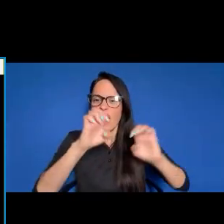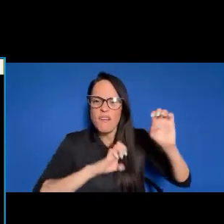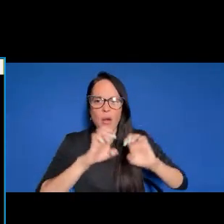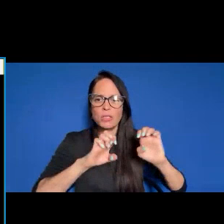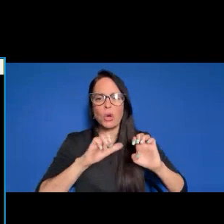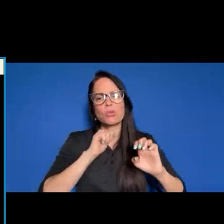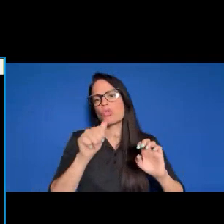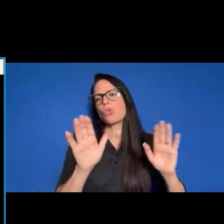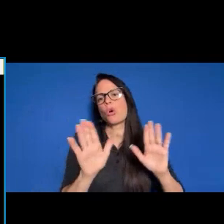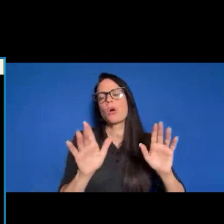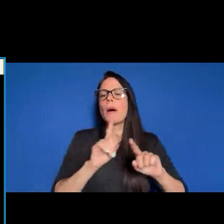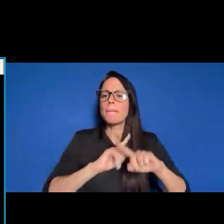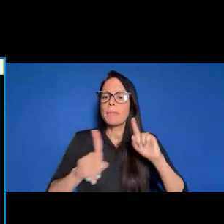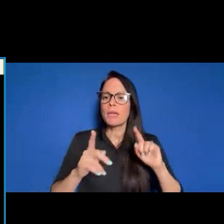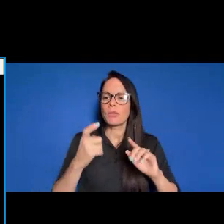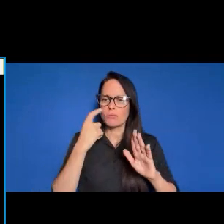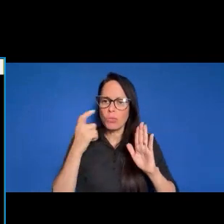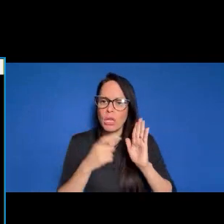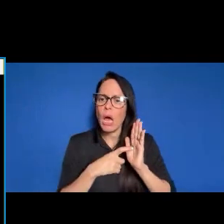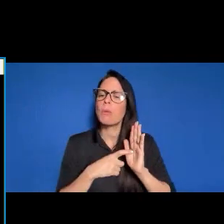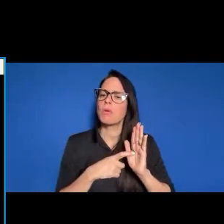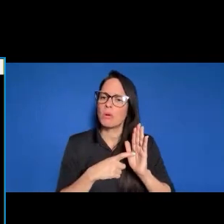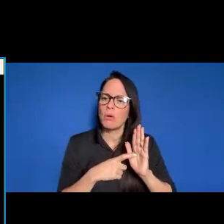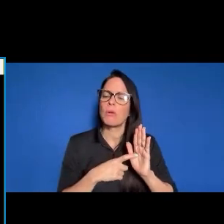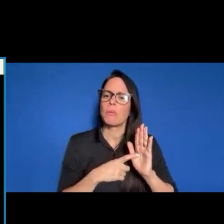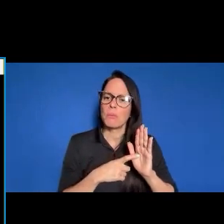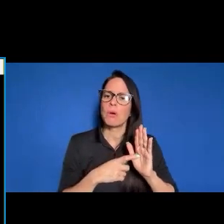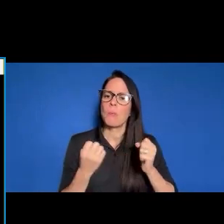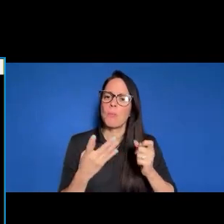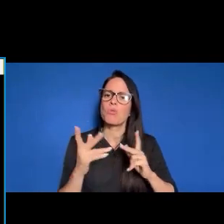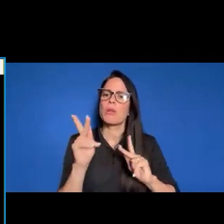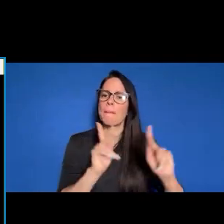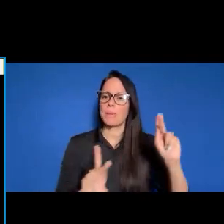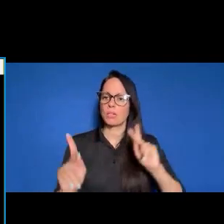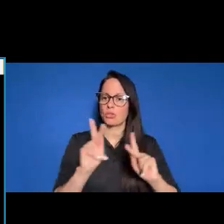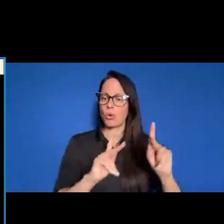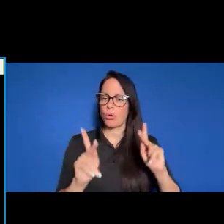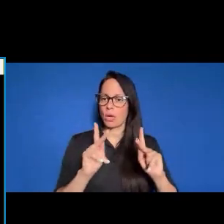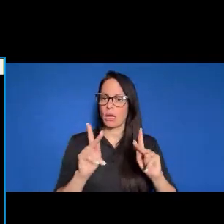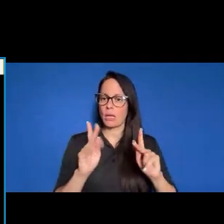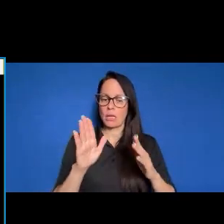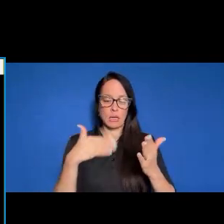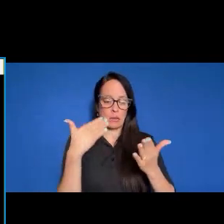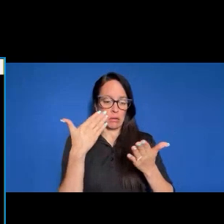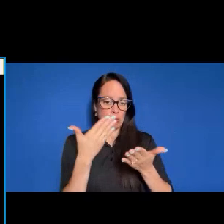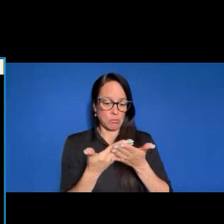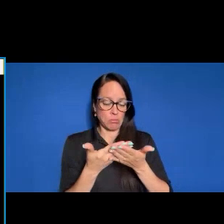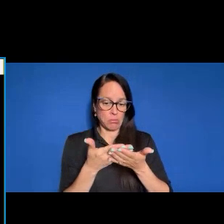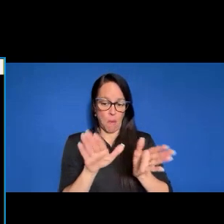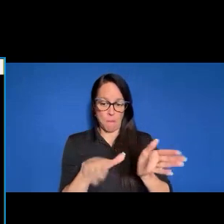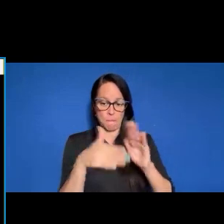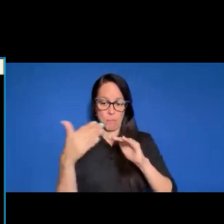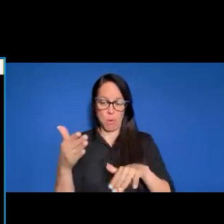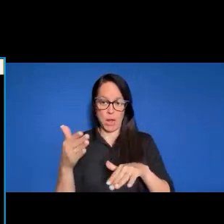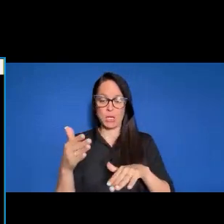que había personas que, para sorpresa de muchos, llegaban a ciencias forenses y habían estado intoxicados